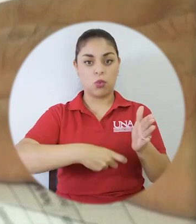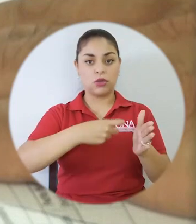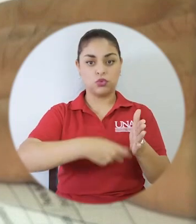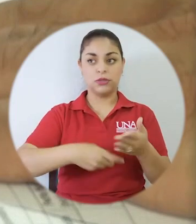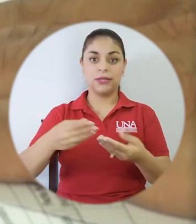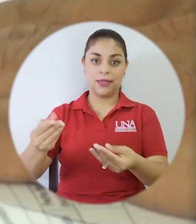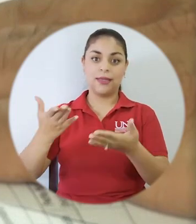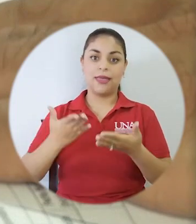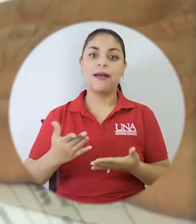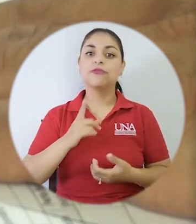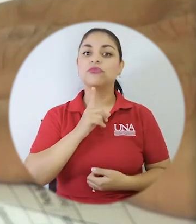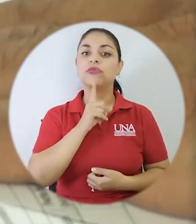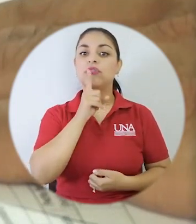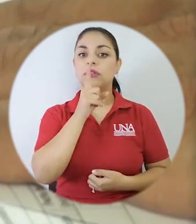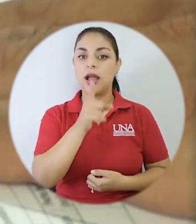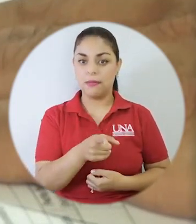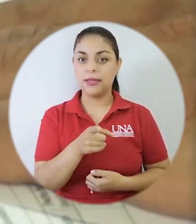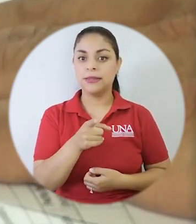nos generan realmente